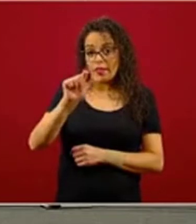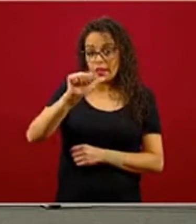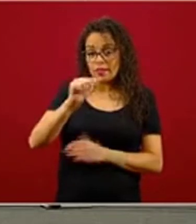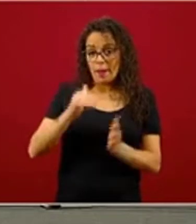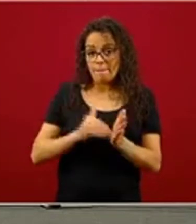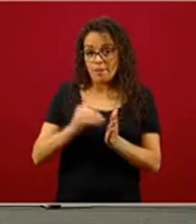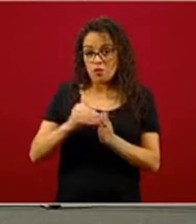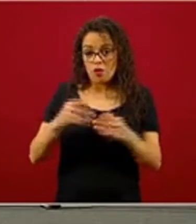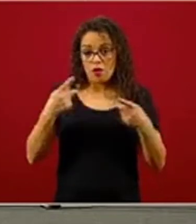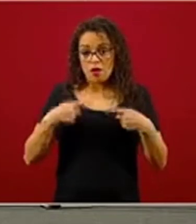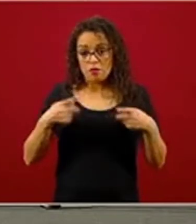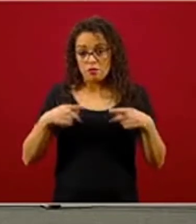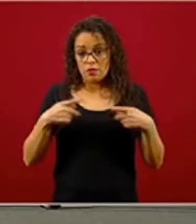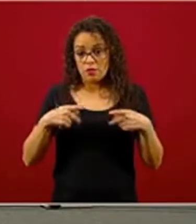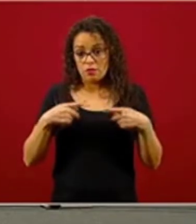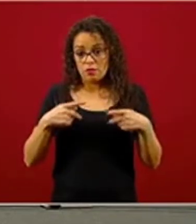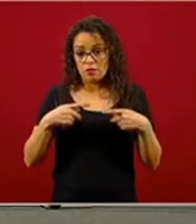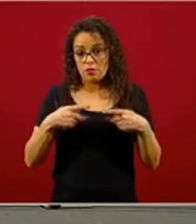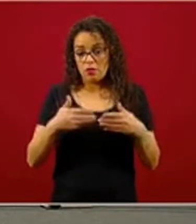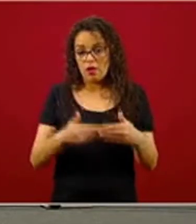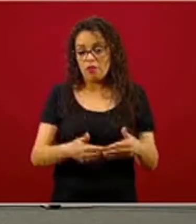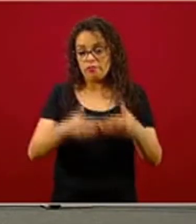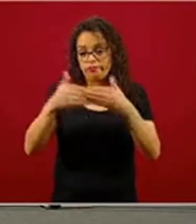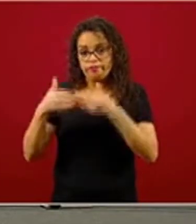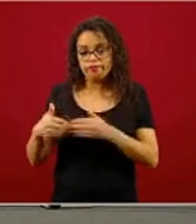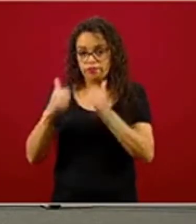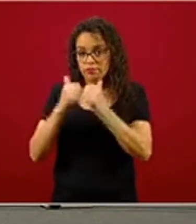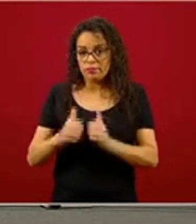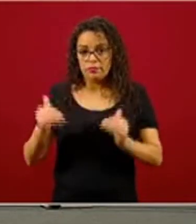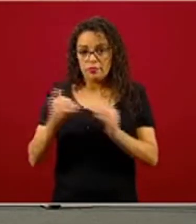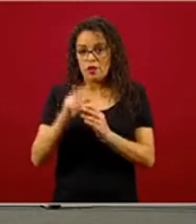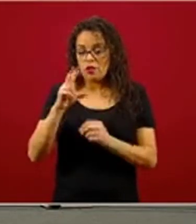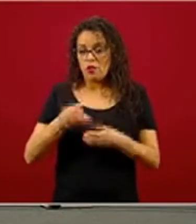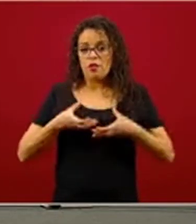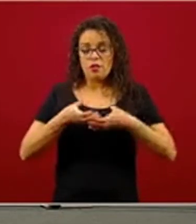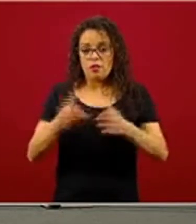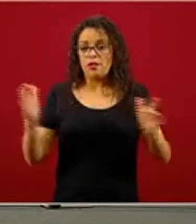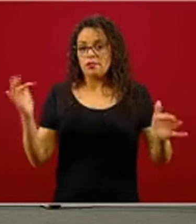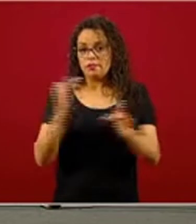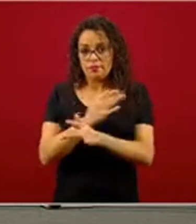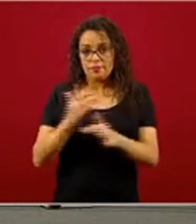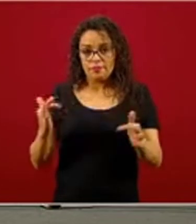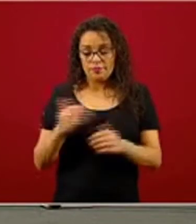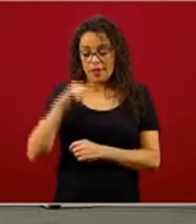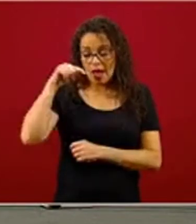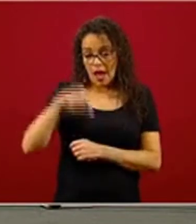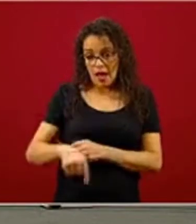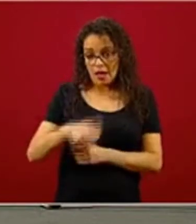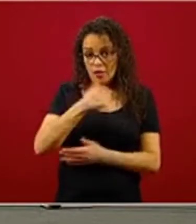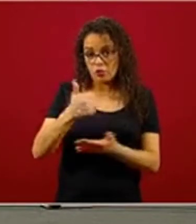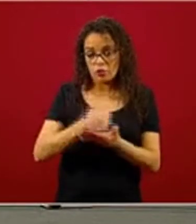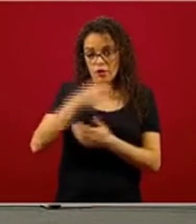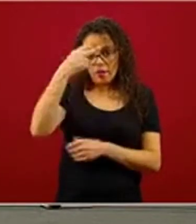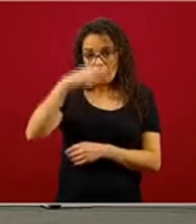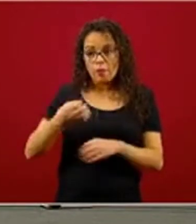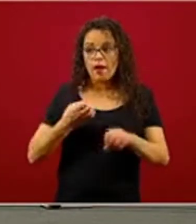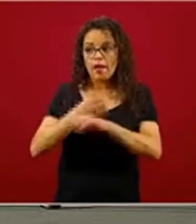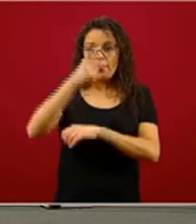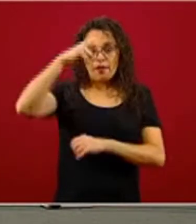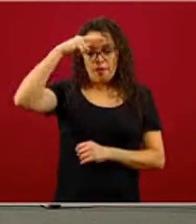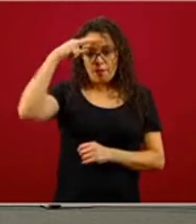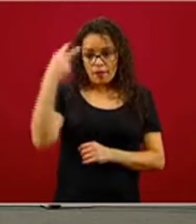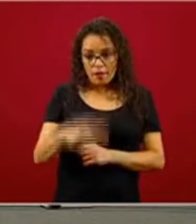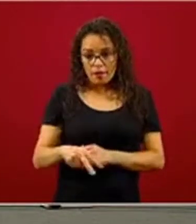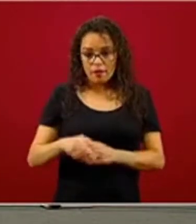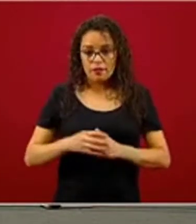fuera de la circulación del espacio público. En la Ciudad de México, el Valle de México, no solamente la ciudad, sino la